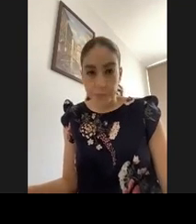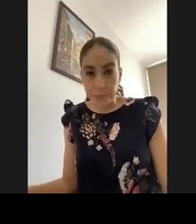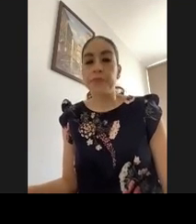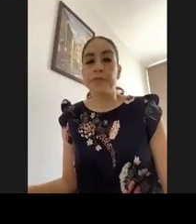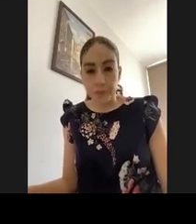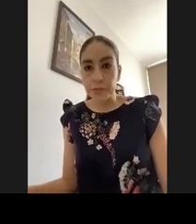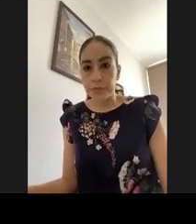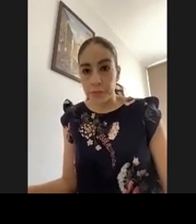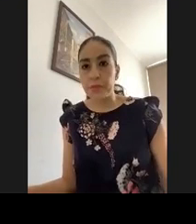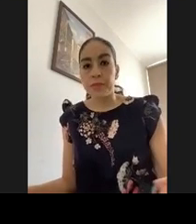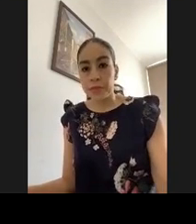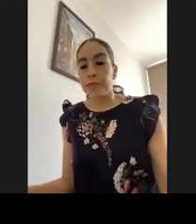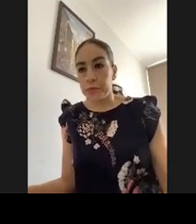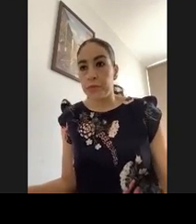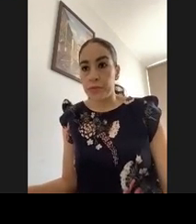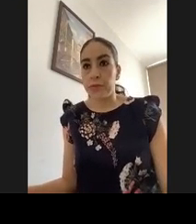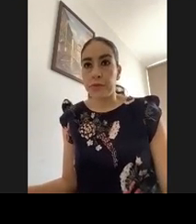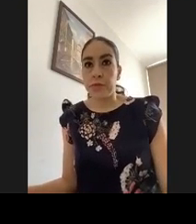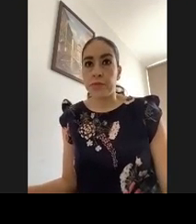Sí, Felipe. Ah, excelente.